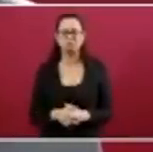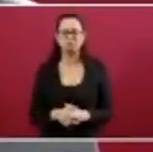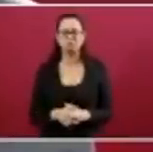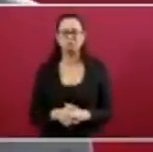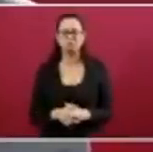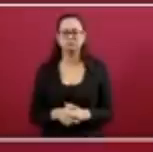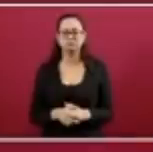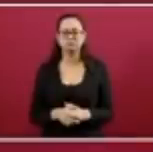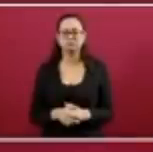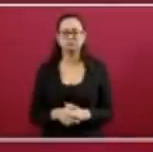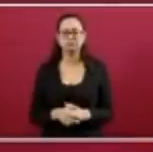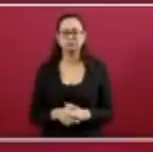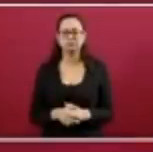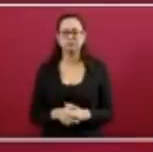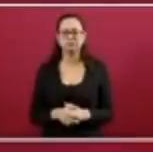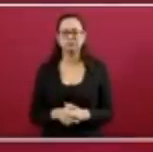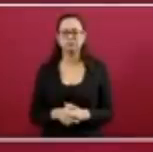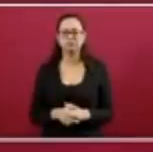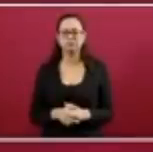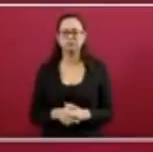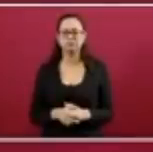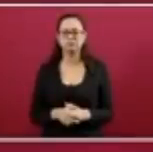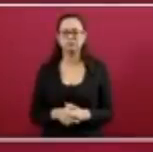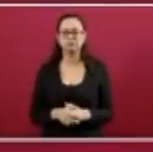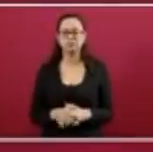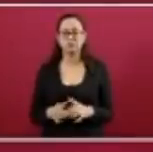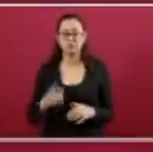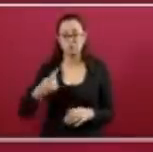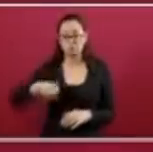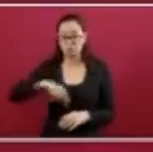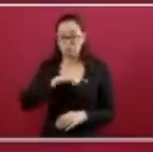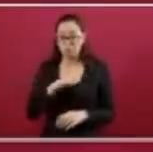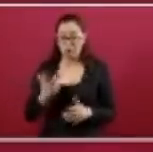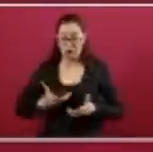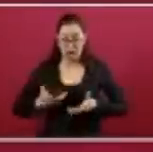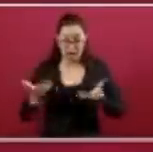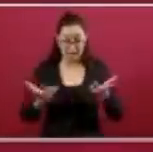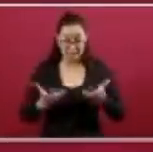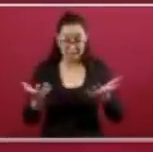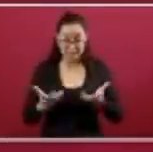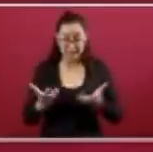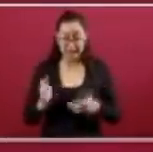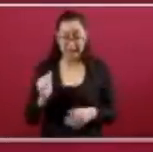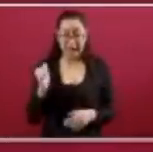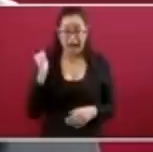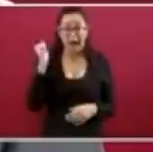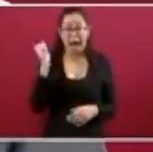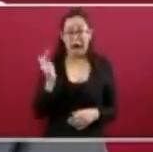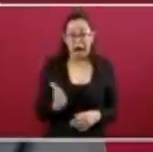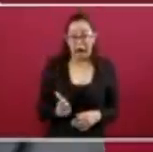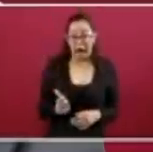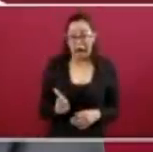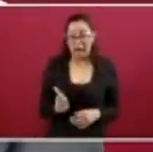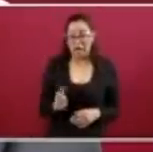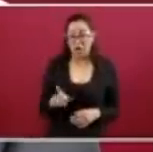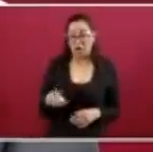actuar con ninguna medida que vaya a servir de pretexto